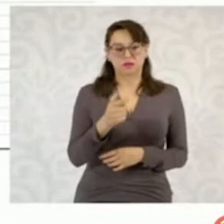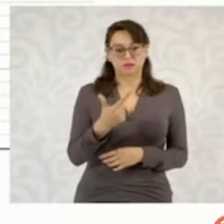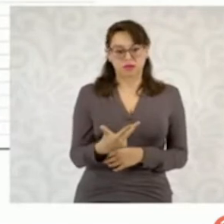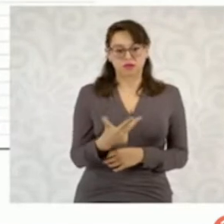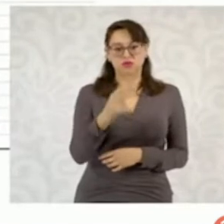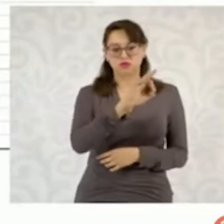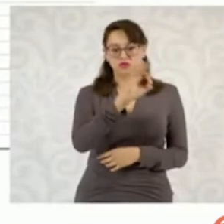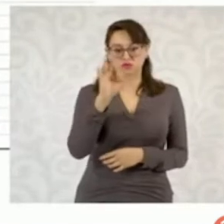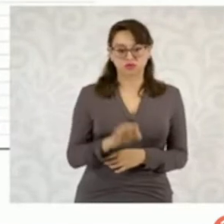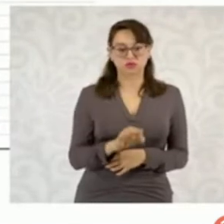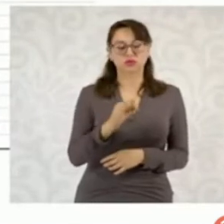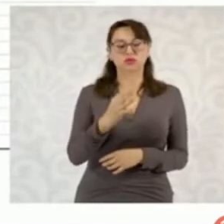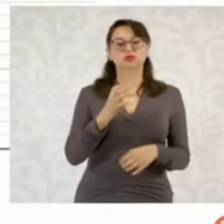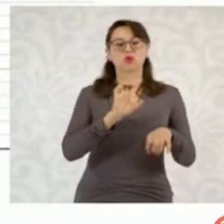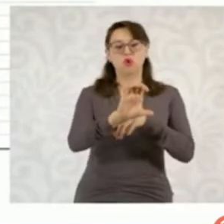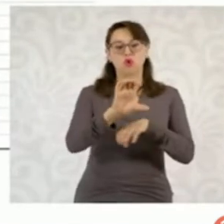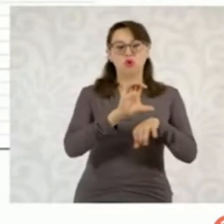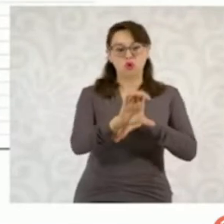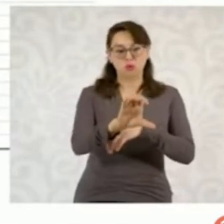28.7% son cuentas en Colombia,